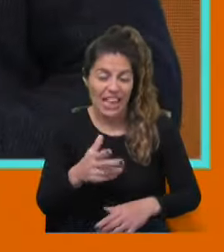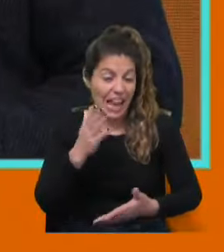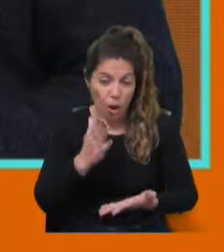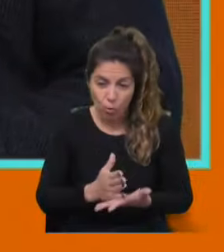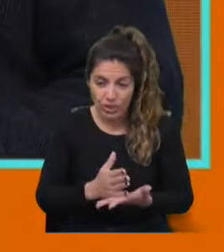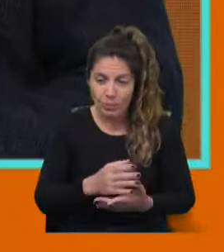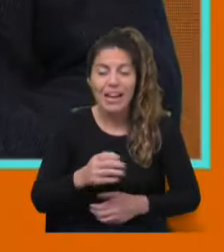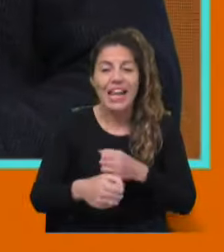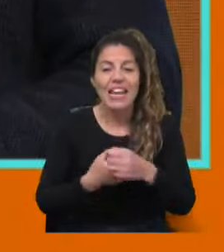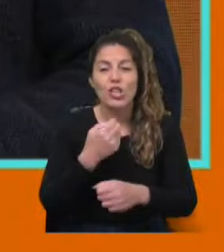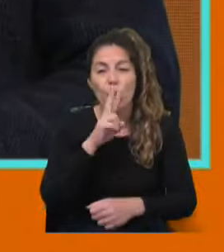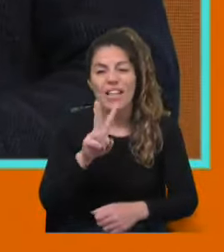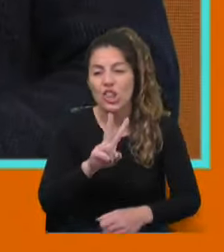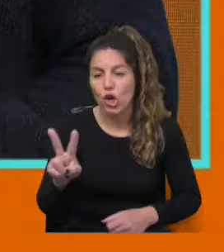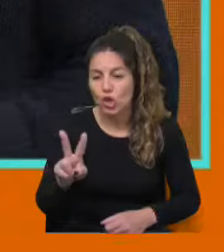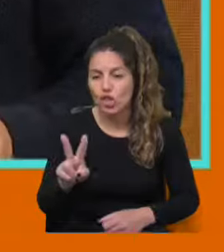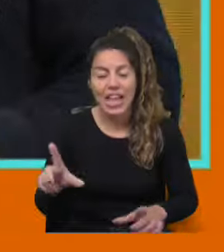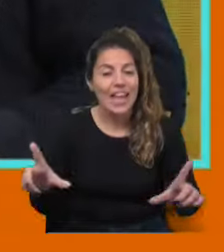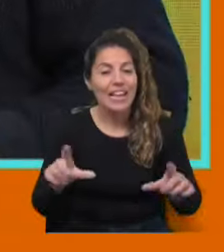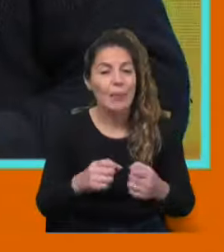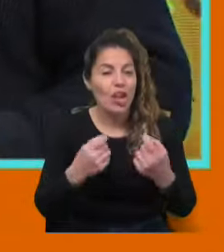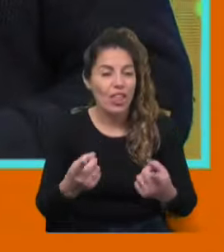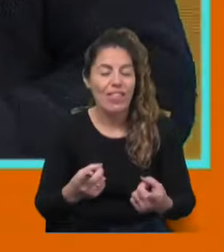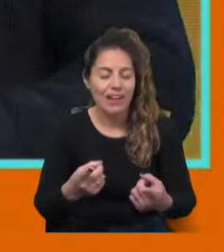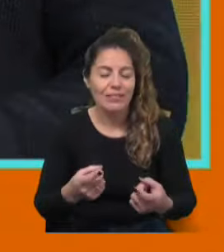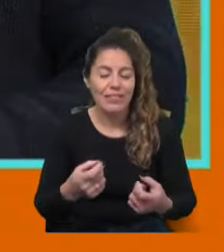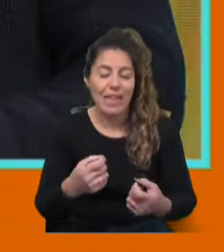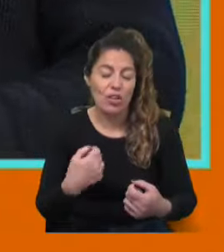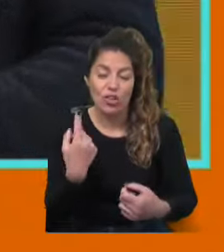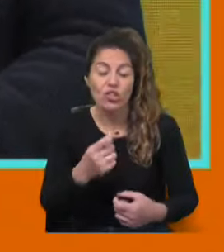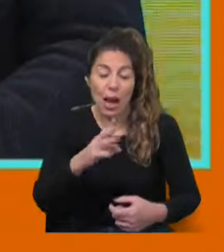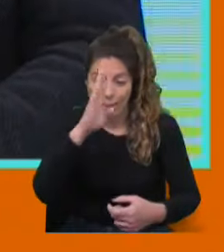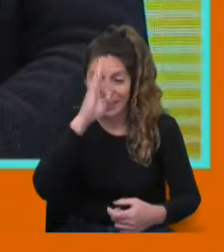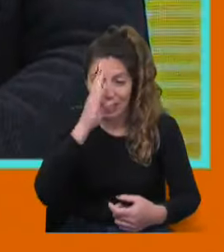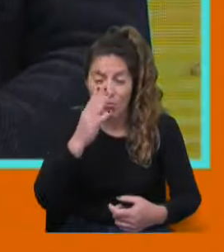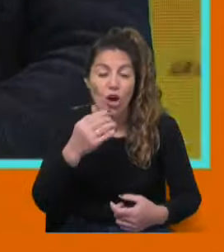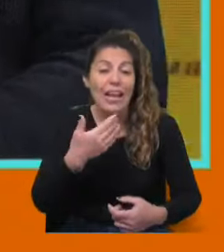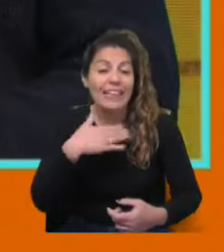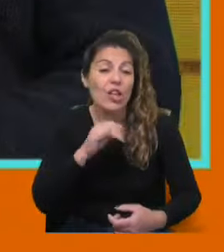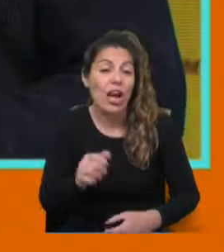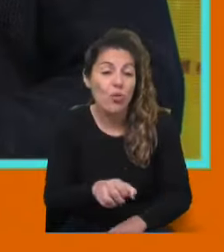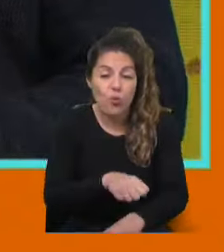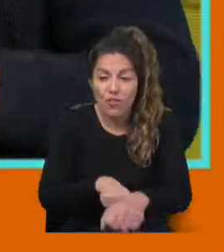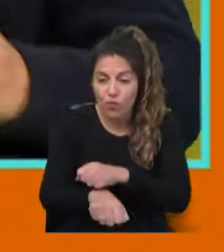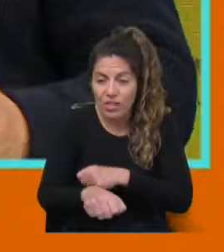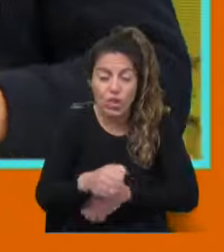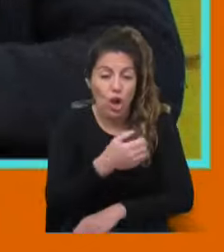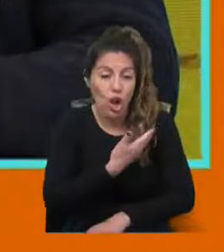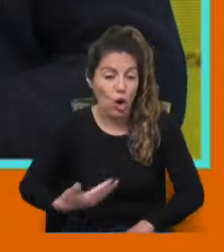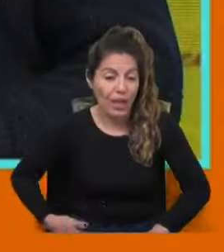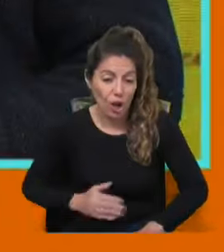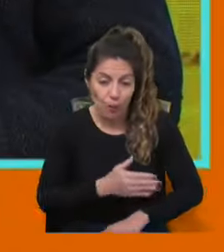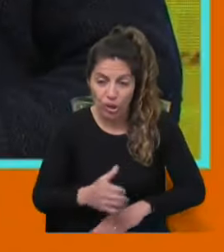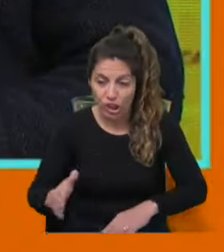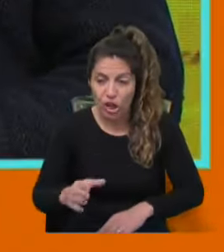última, la del 2002... terminó de dar esa lección y entiendo que, bueno, hay un esfuerzo de los gobiernos posteriores, los 15